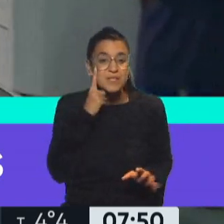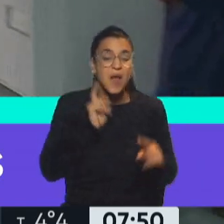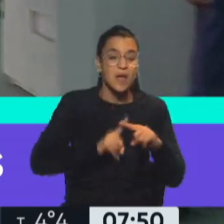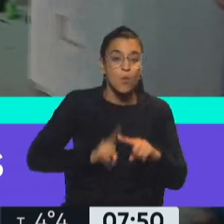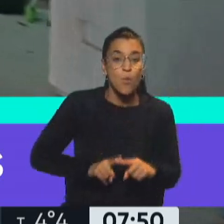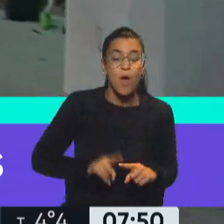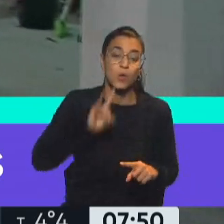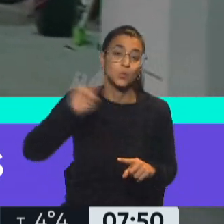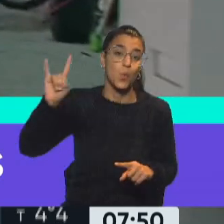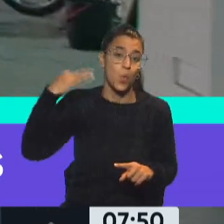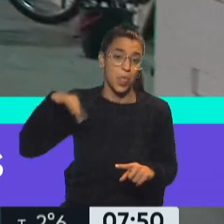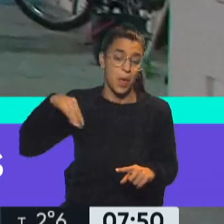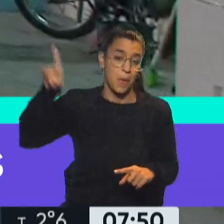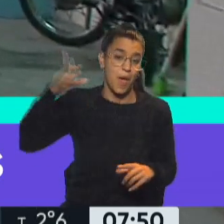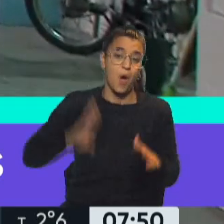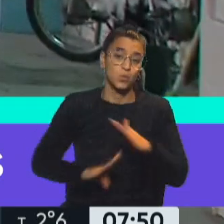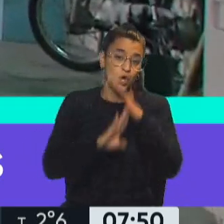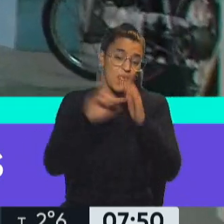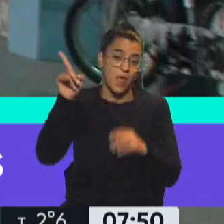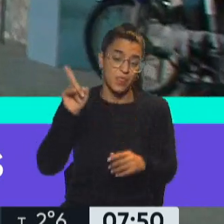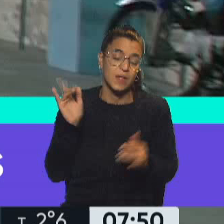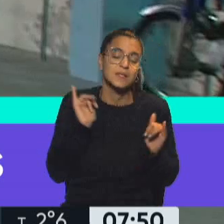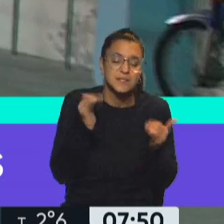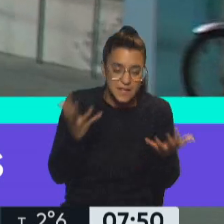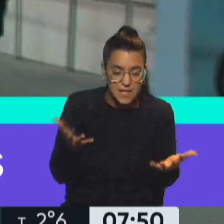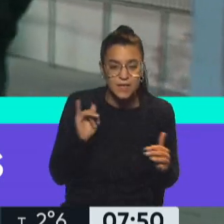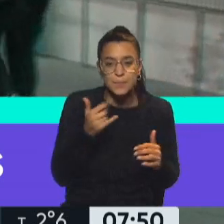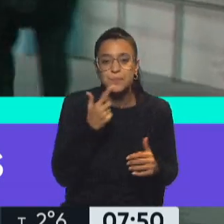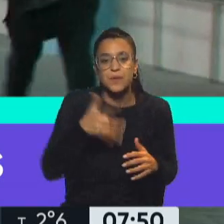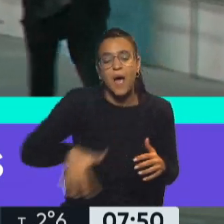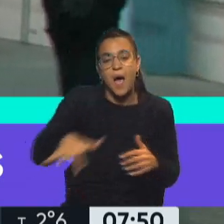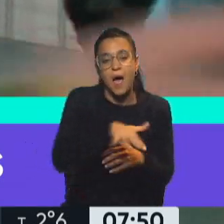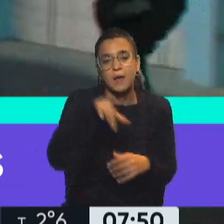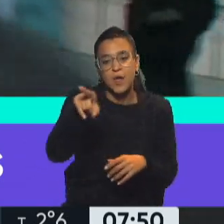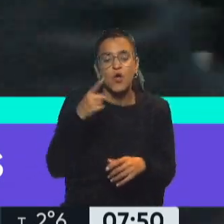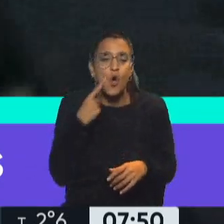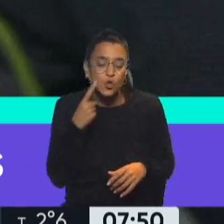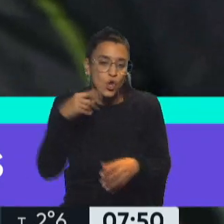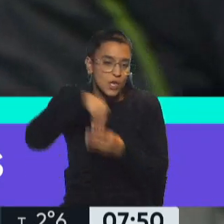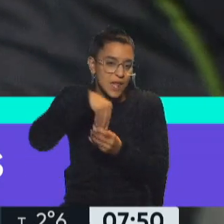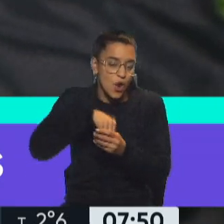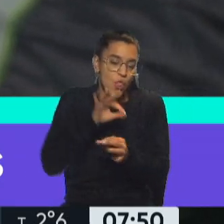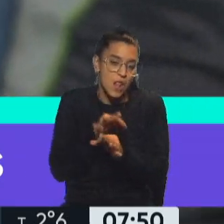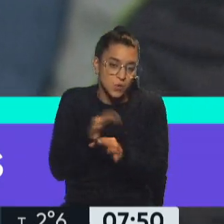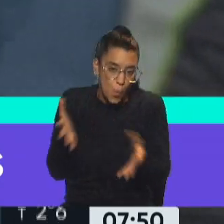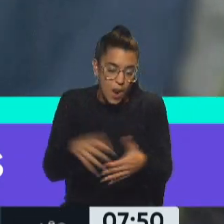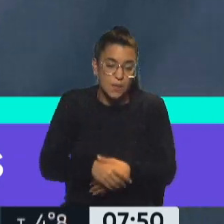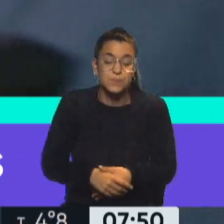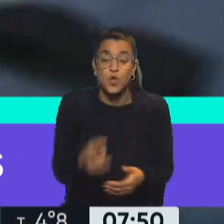calcular eso le compete a las autoridades educativas. No, te digo, en esta área que tiene que ver con ustedes, con el control interno de la escuela, ¿no?